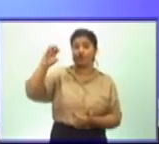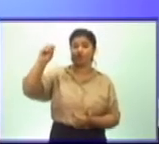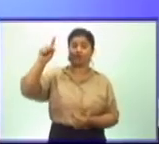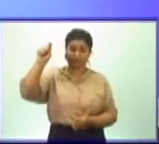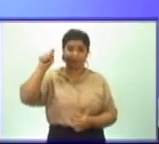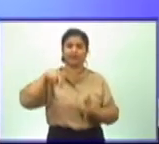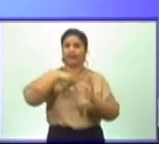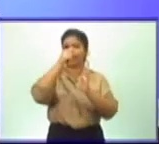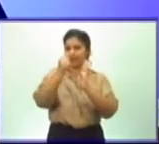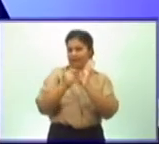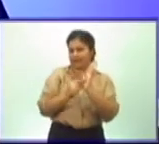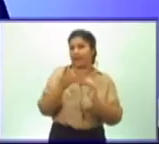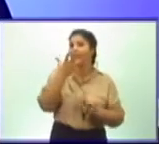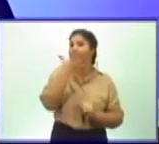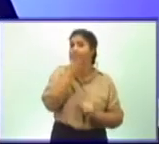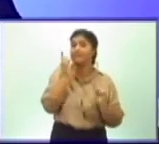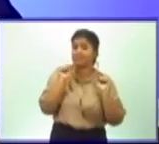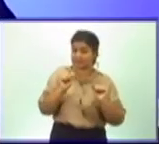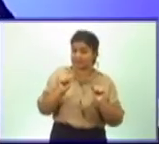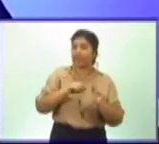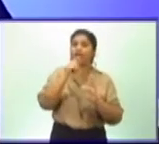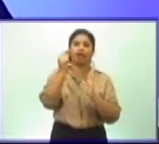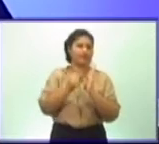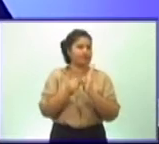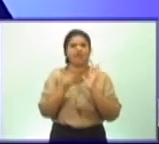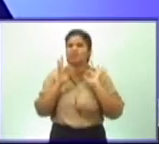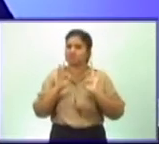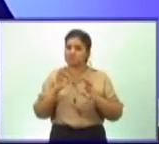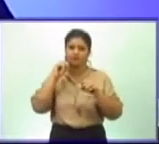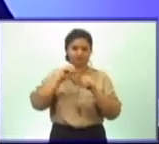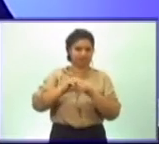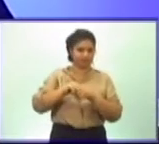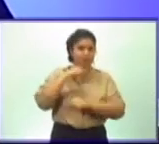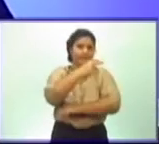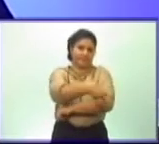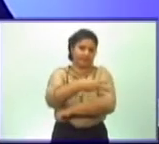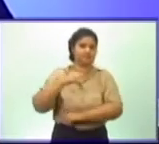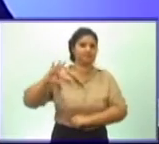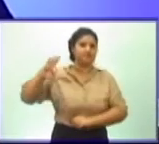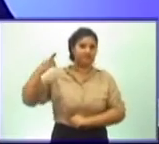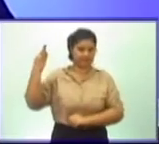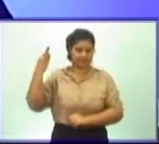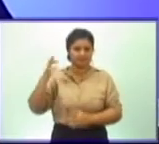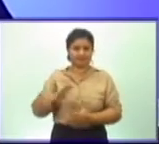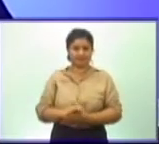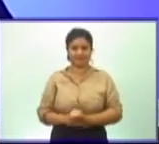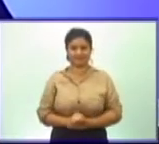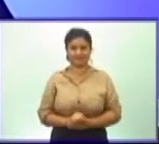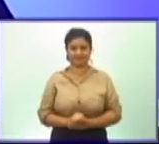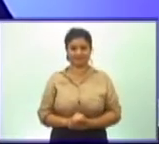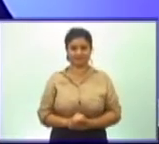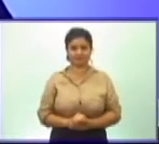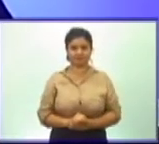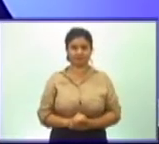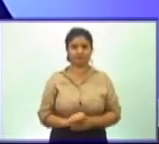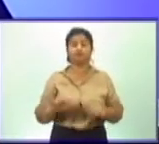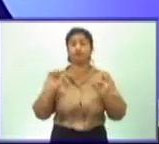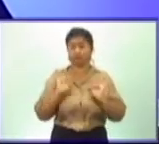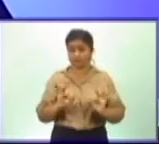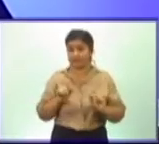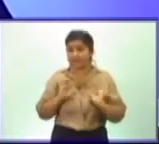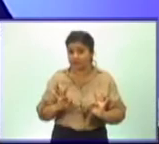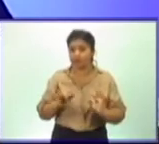Por tanto, la comicidad también es un elemento importante. Nos reímos